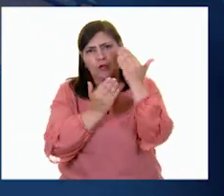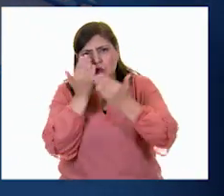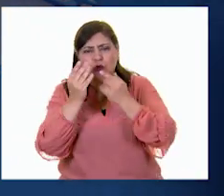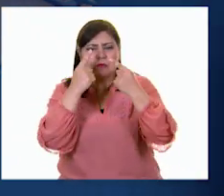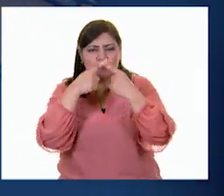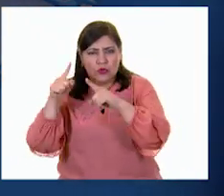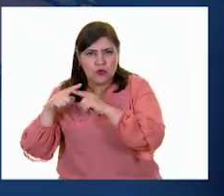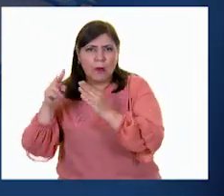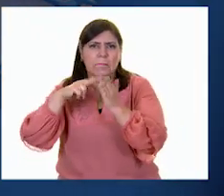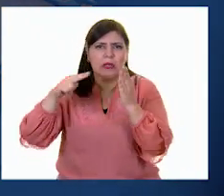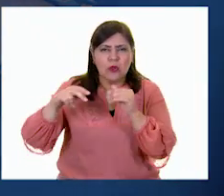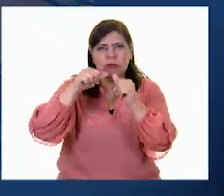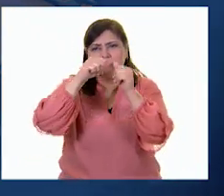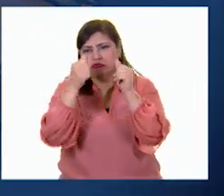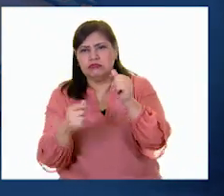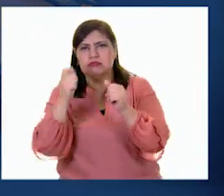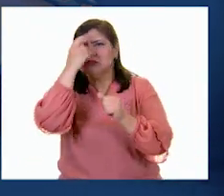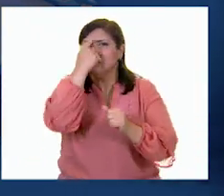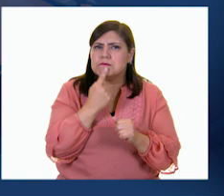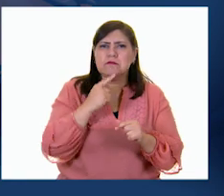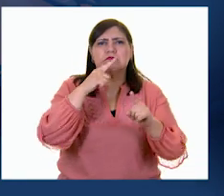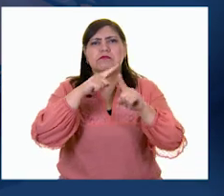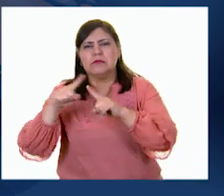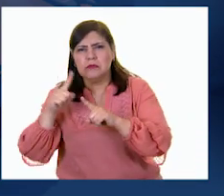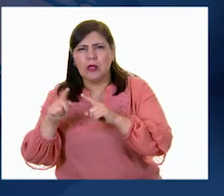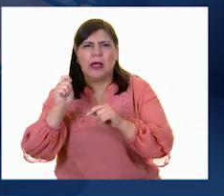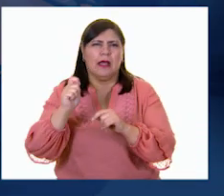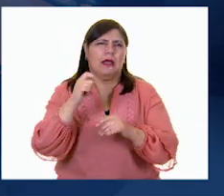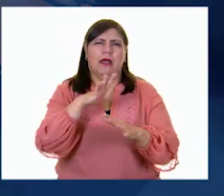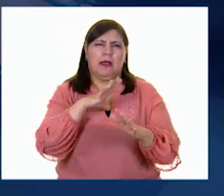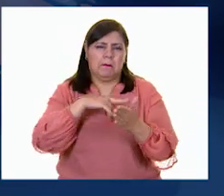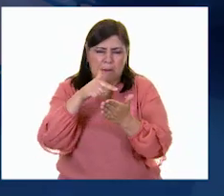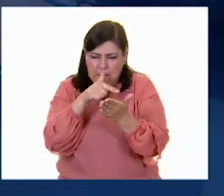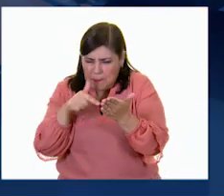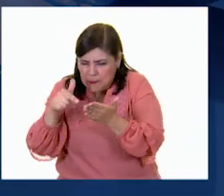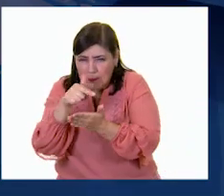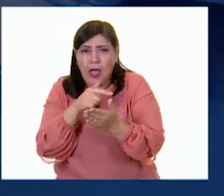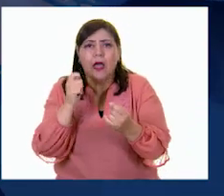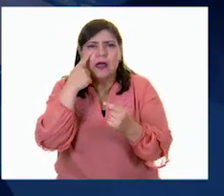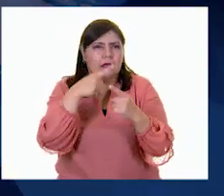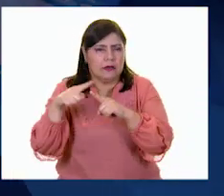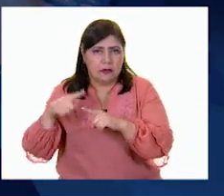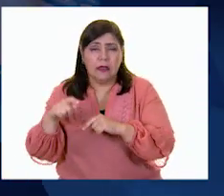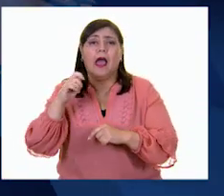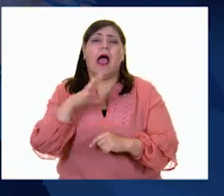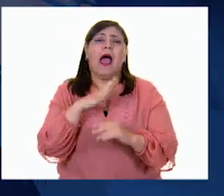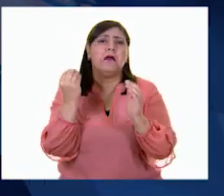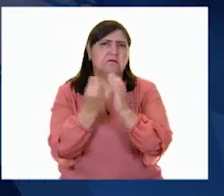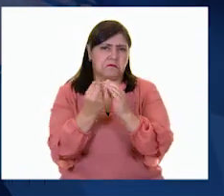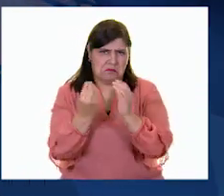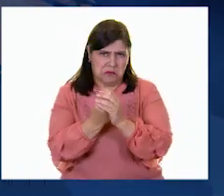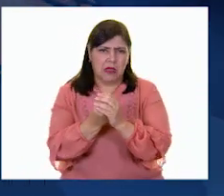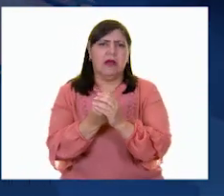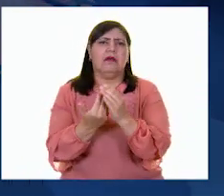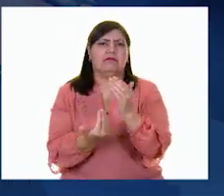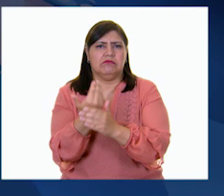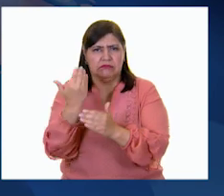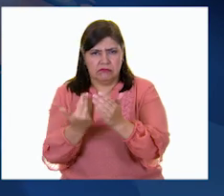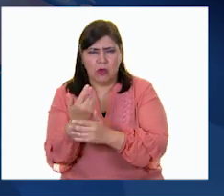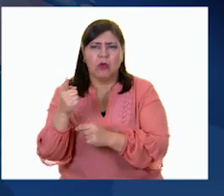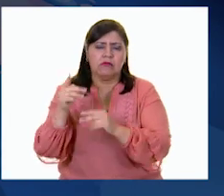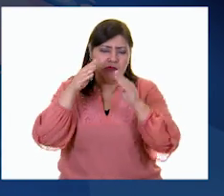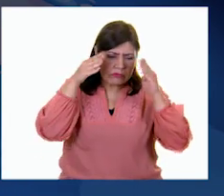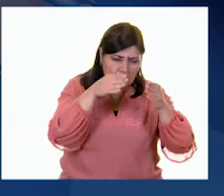de pintura, escultura, grabado, galvanoplastia, etc. Hay clases de día para los que se dedican exclusivamente a